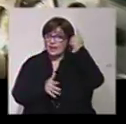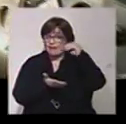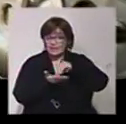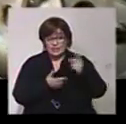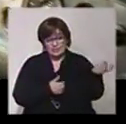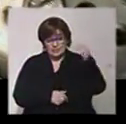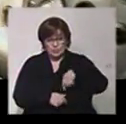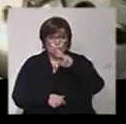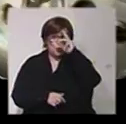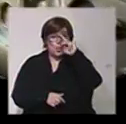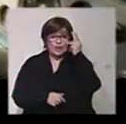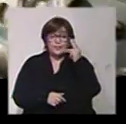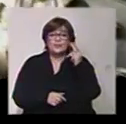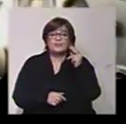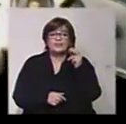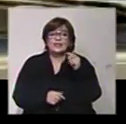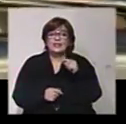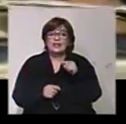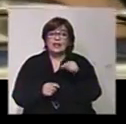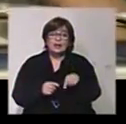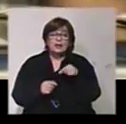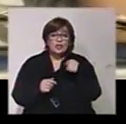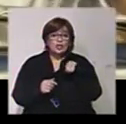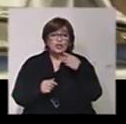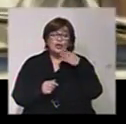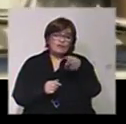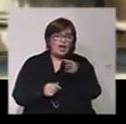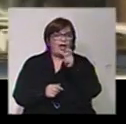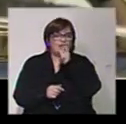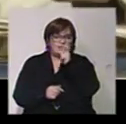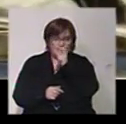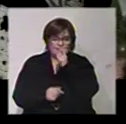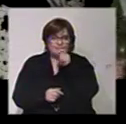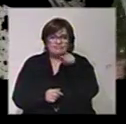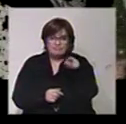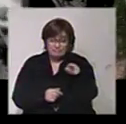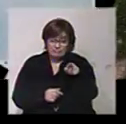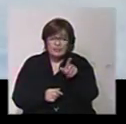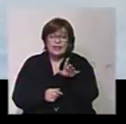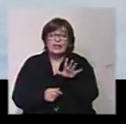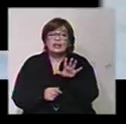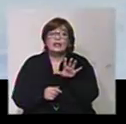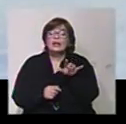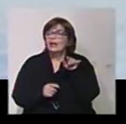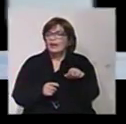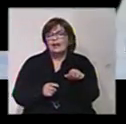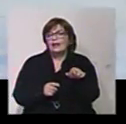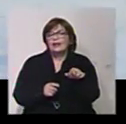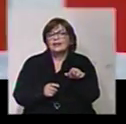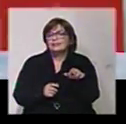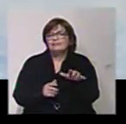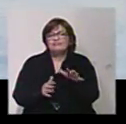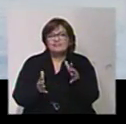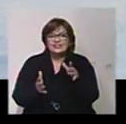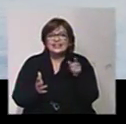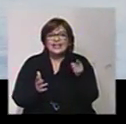a Uruguay, a mí me tocó ir a entrevistarlo. Pero esa fue una... Él